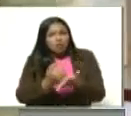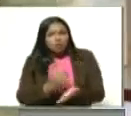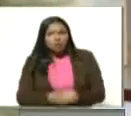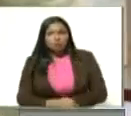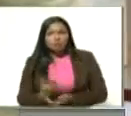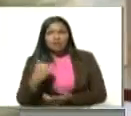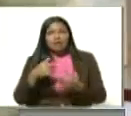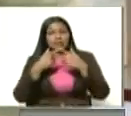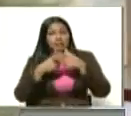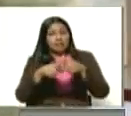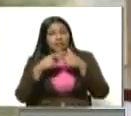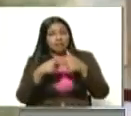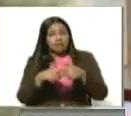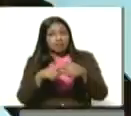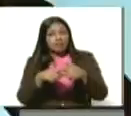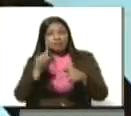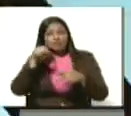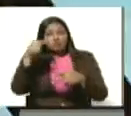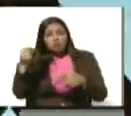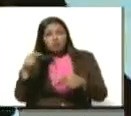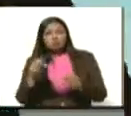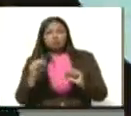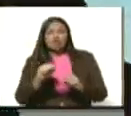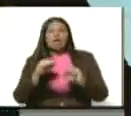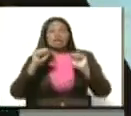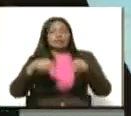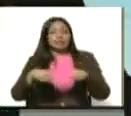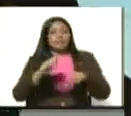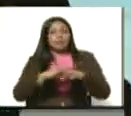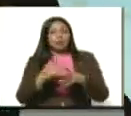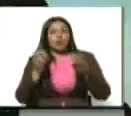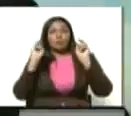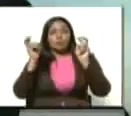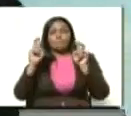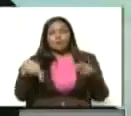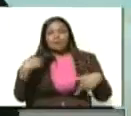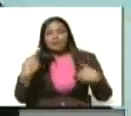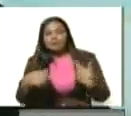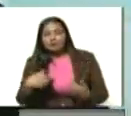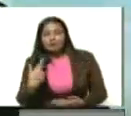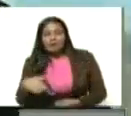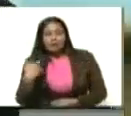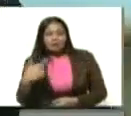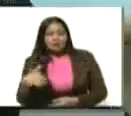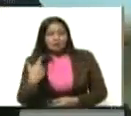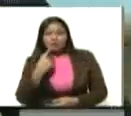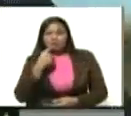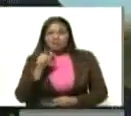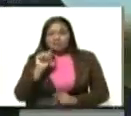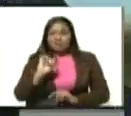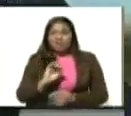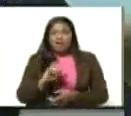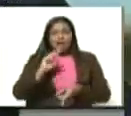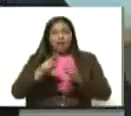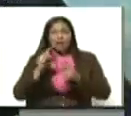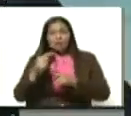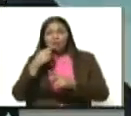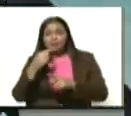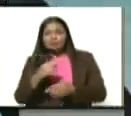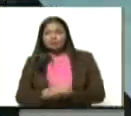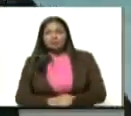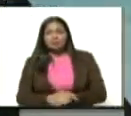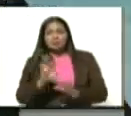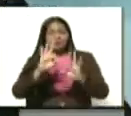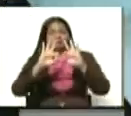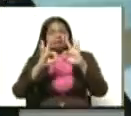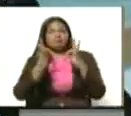orientación. Sí, están talleres, ¿no? Claro. Porque se habla que es un tema religioso, hay gente que dice que es un tema religioso, o dicen que sí, que una